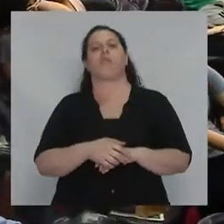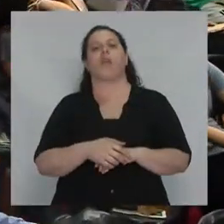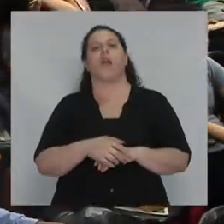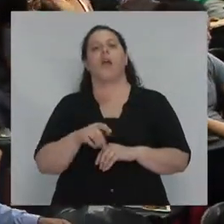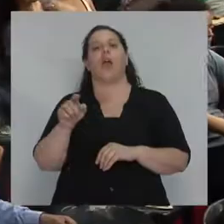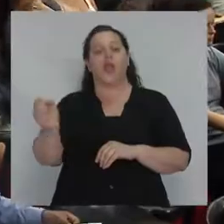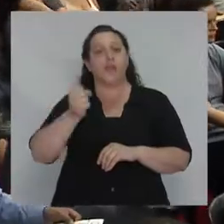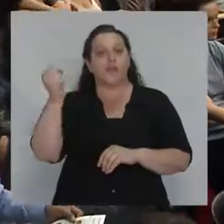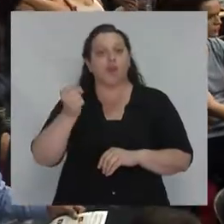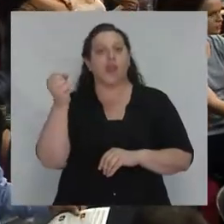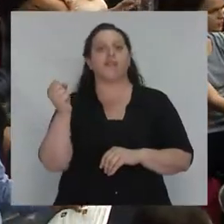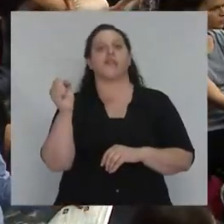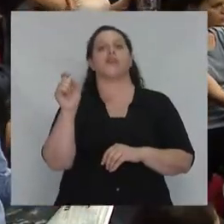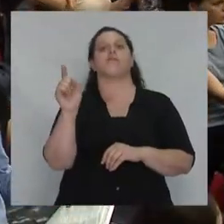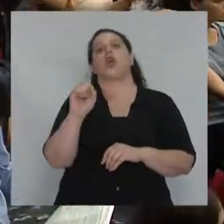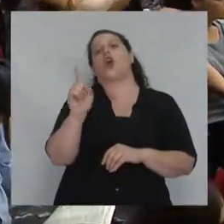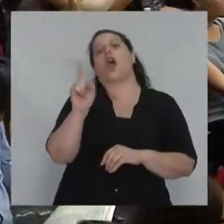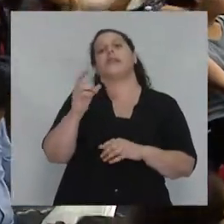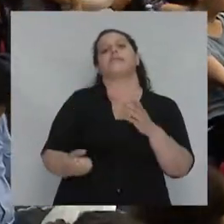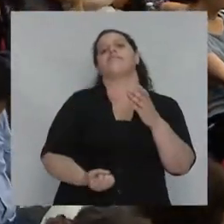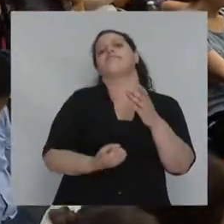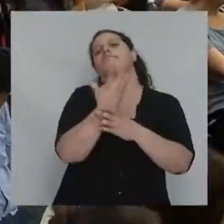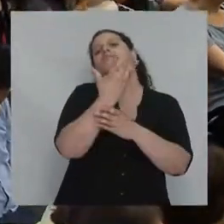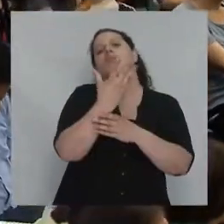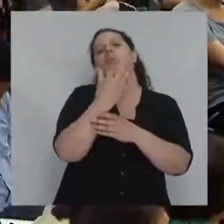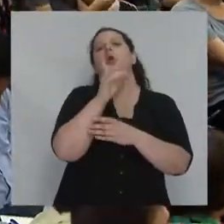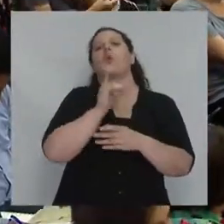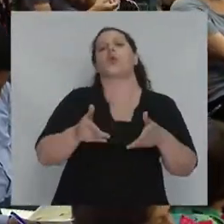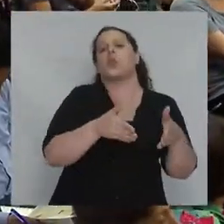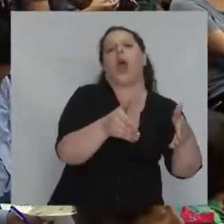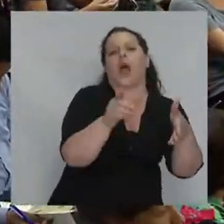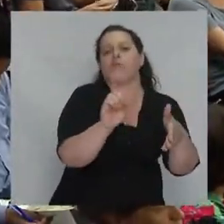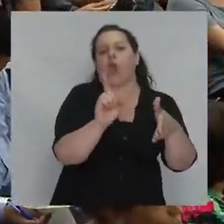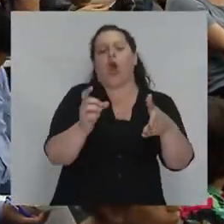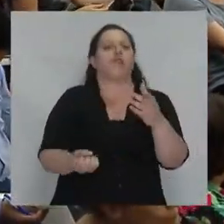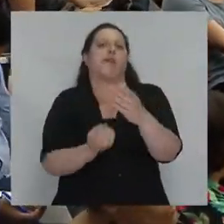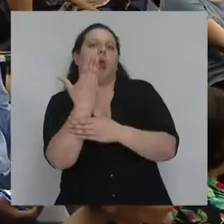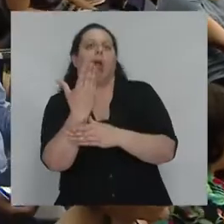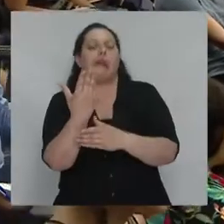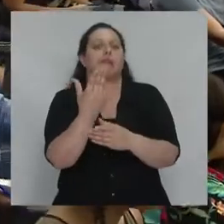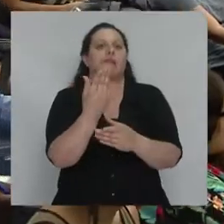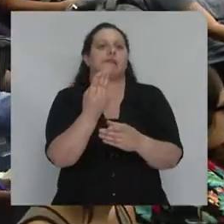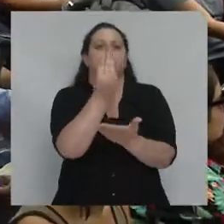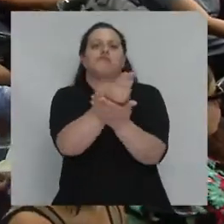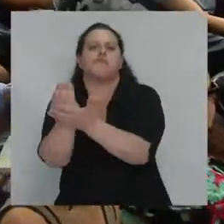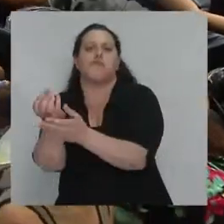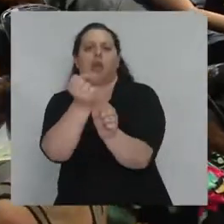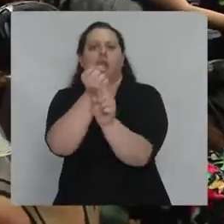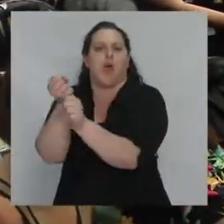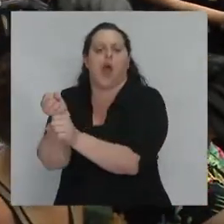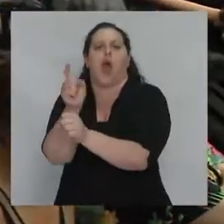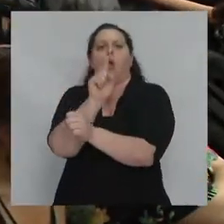una carretera en una región según que creara más o menos empleos o le ayudara más o menos a la gente o fuera más o